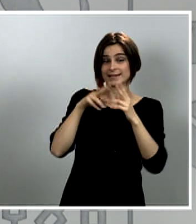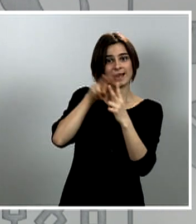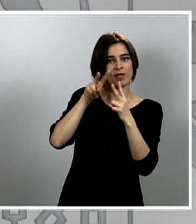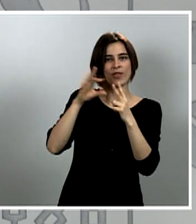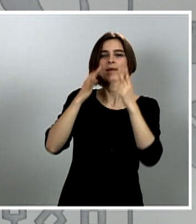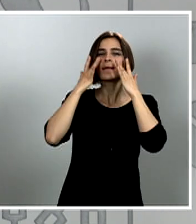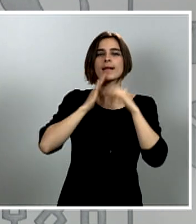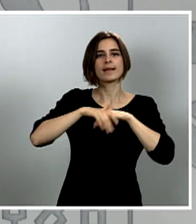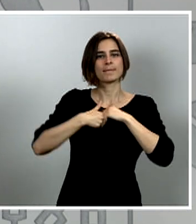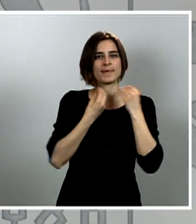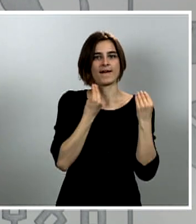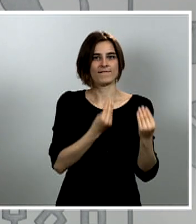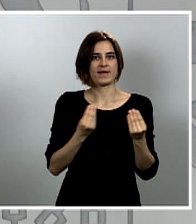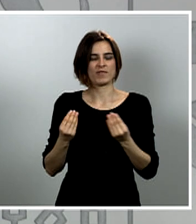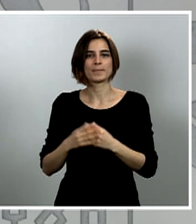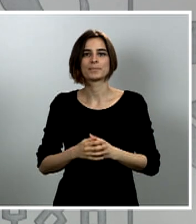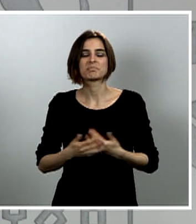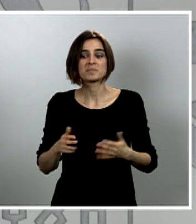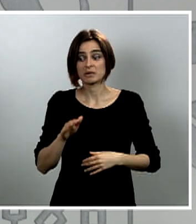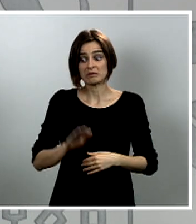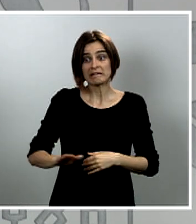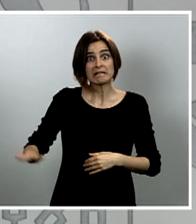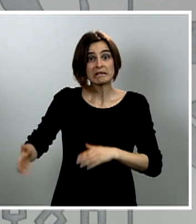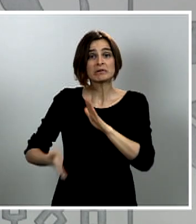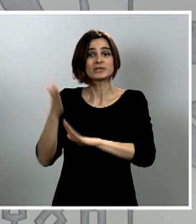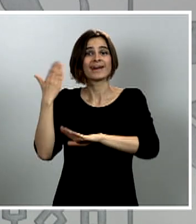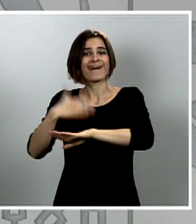bien, no debería de haber riesgos